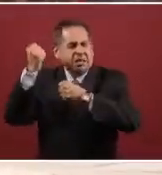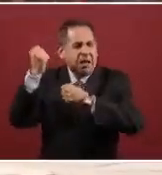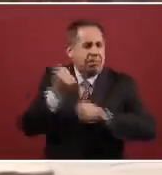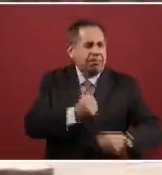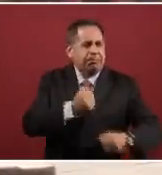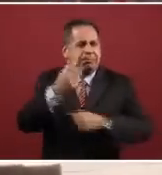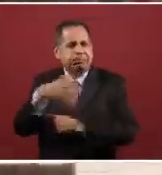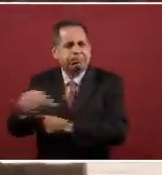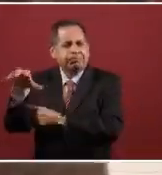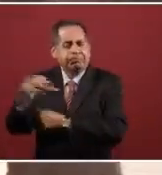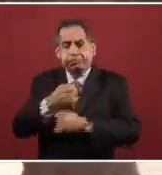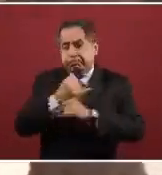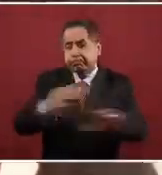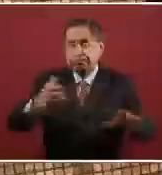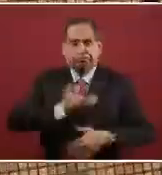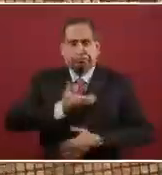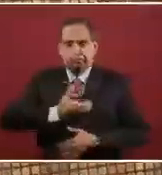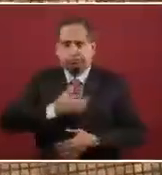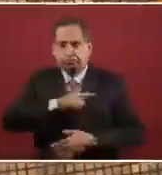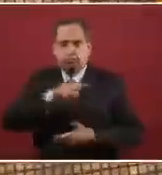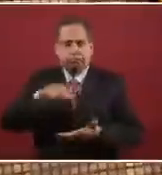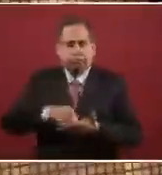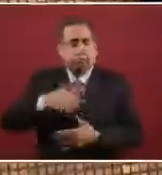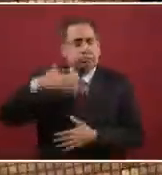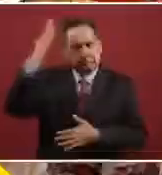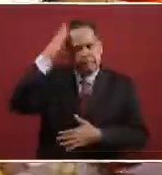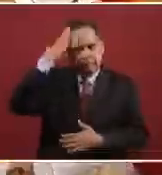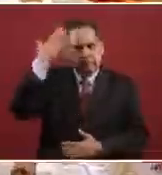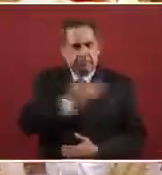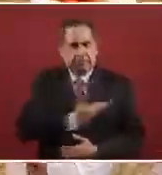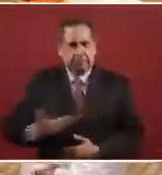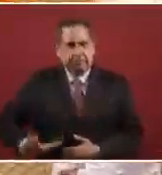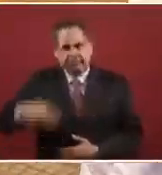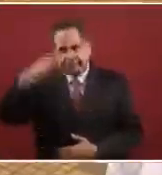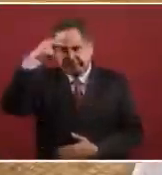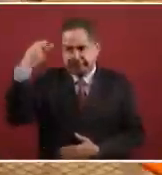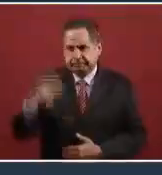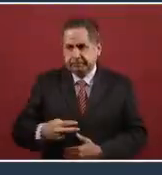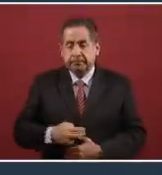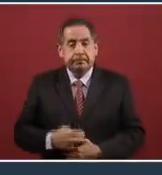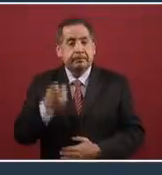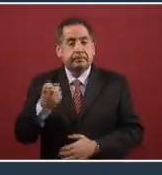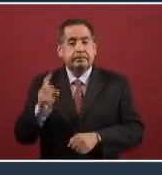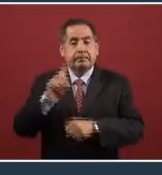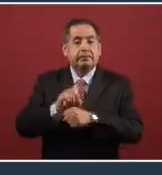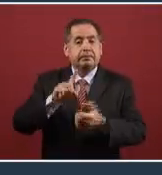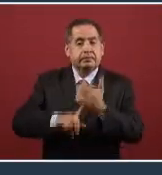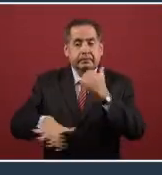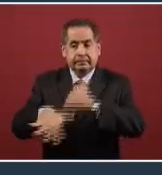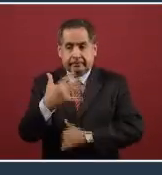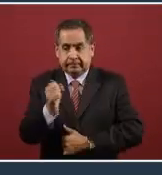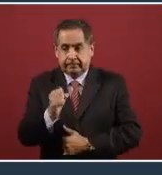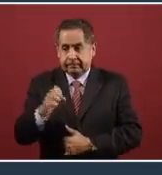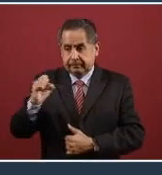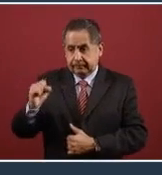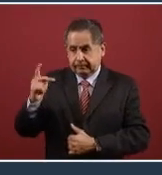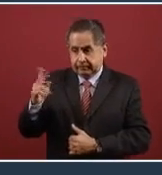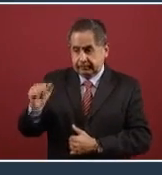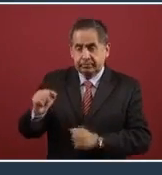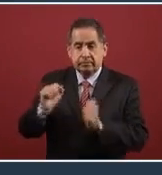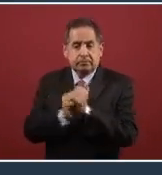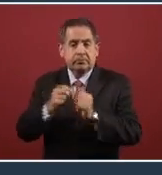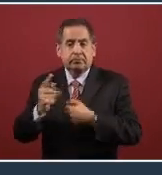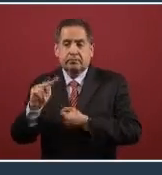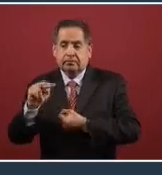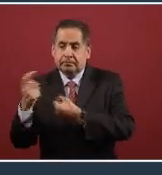Palacio Nacional, acto encabezado por el Presidente de la República. Este 15 de septiembre, el SPR y los medios